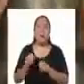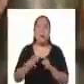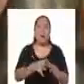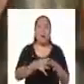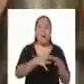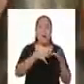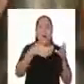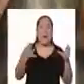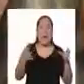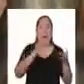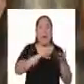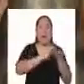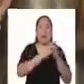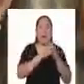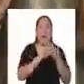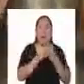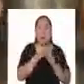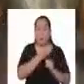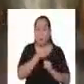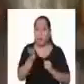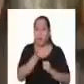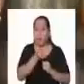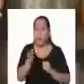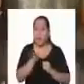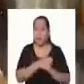de la población que más bien